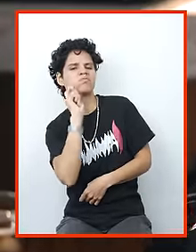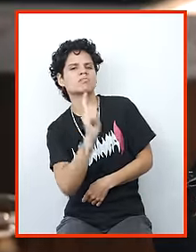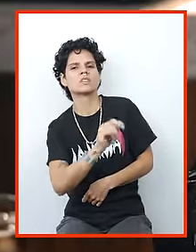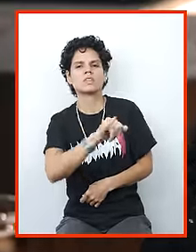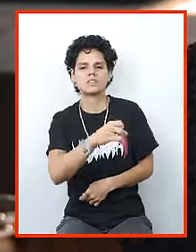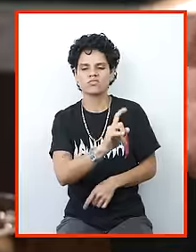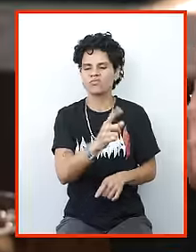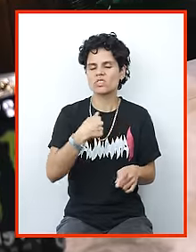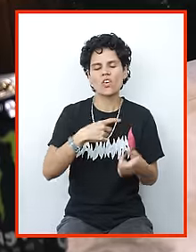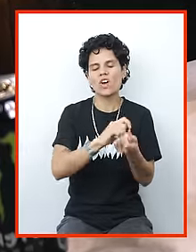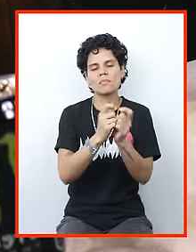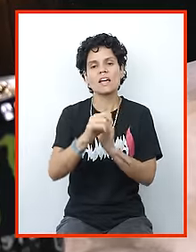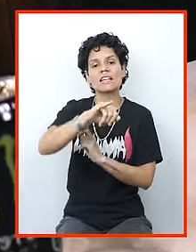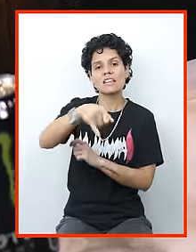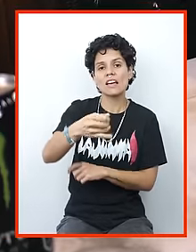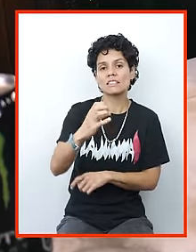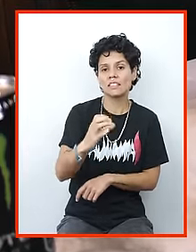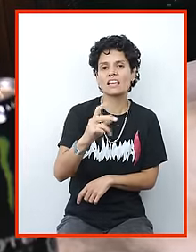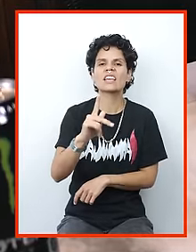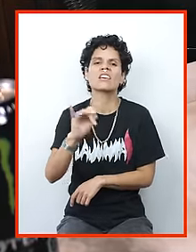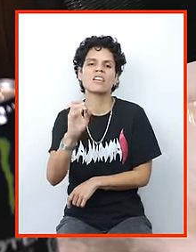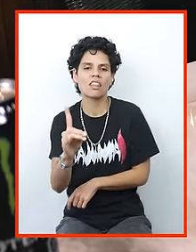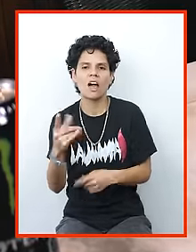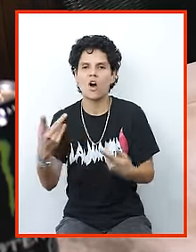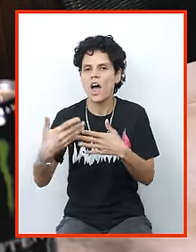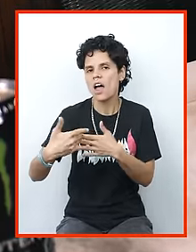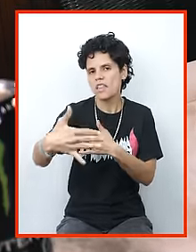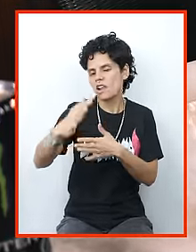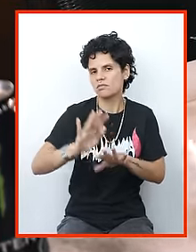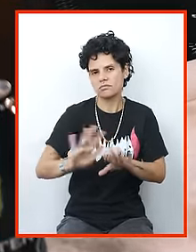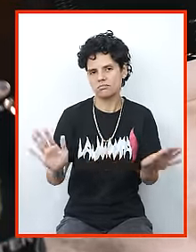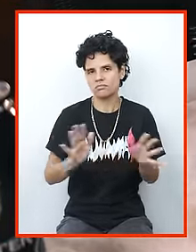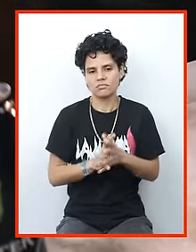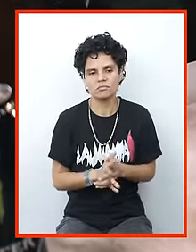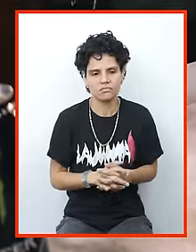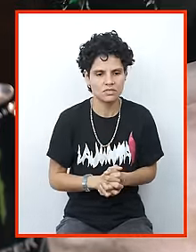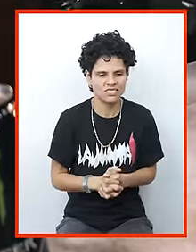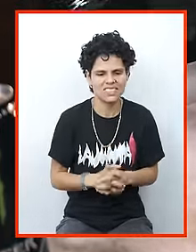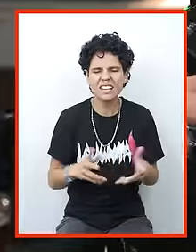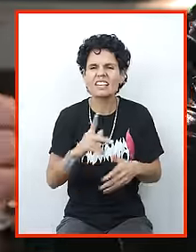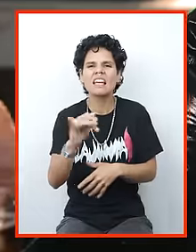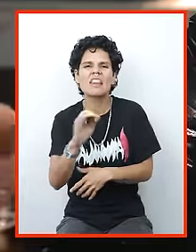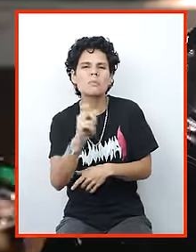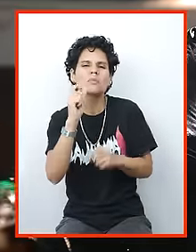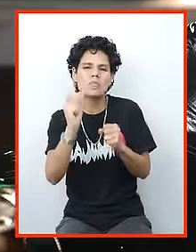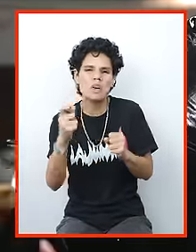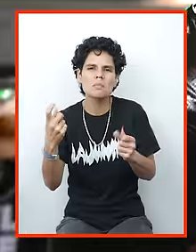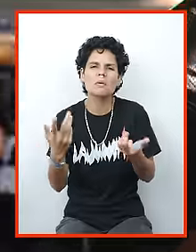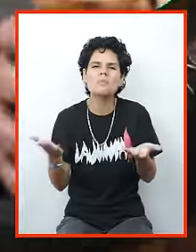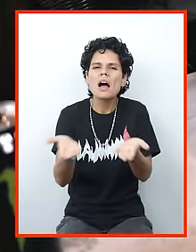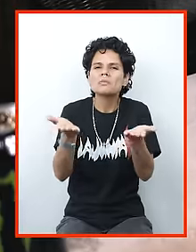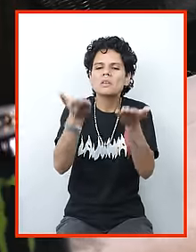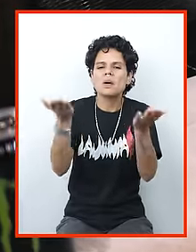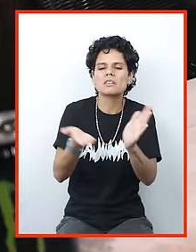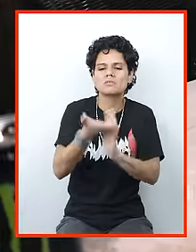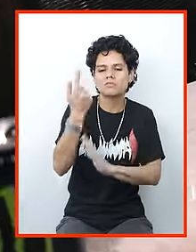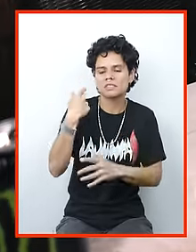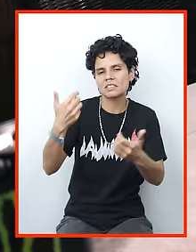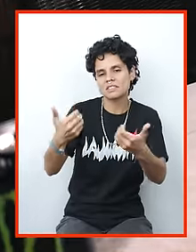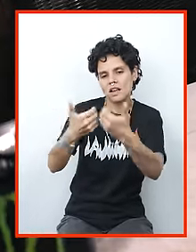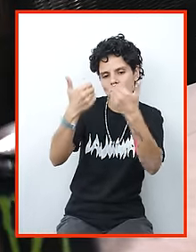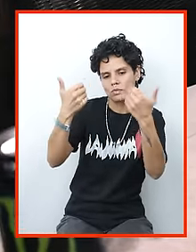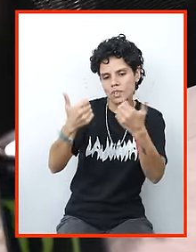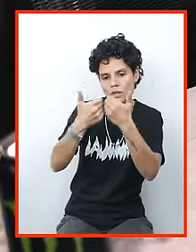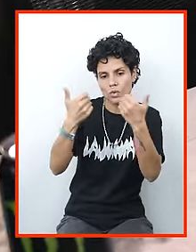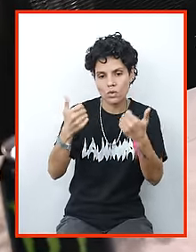junta, voy a ser JC Kid. ¿JC Kid? Todo lo que viene es JC Kid. JC Kid. Nos está vamos bien. A juntar todos los kids y todo. Saludos, compadre. Me gustó eso.